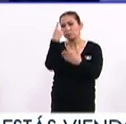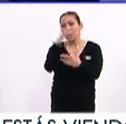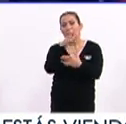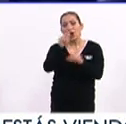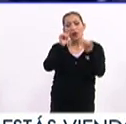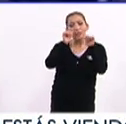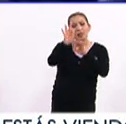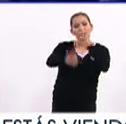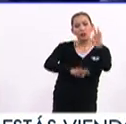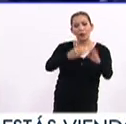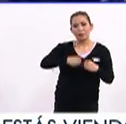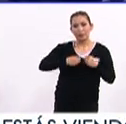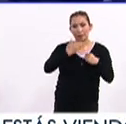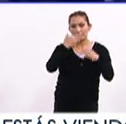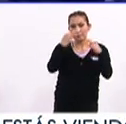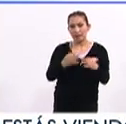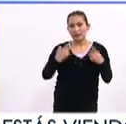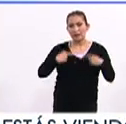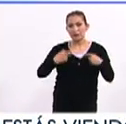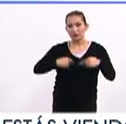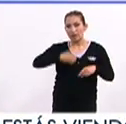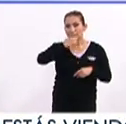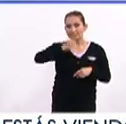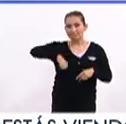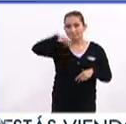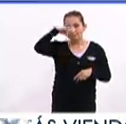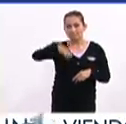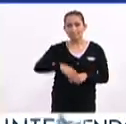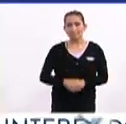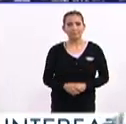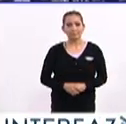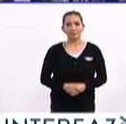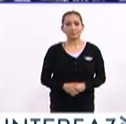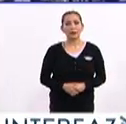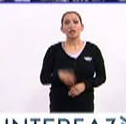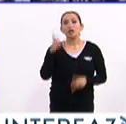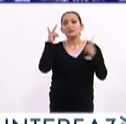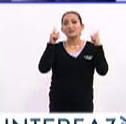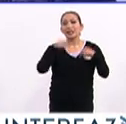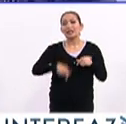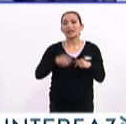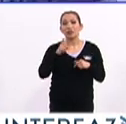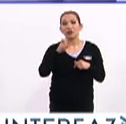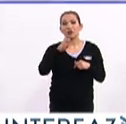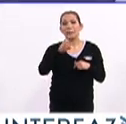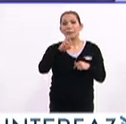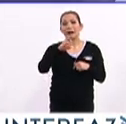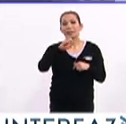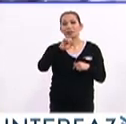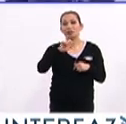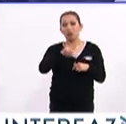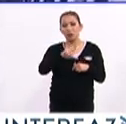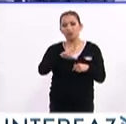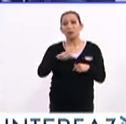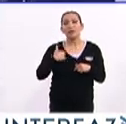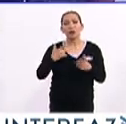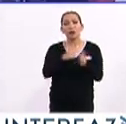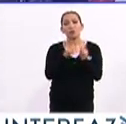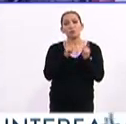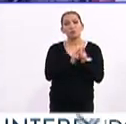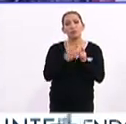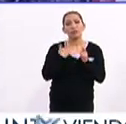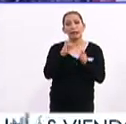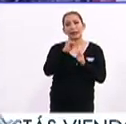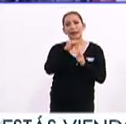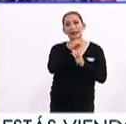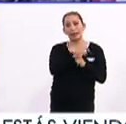mejor atención y una vida digna a los adultos mayores. Nos visita en el programa la doctora Marisol Córdoba Aguilar, del Grupo Académico